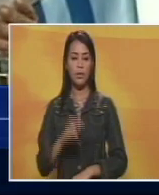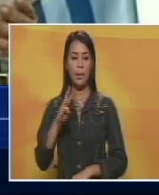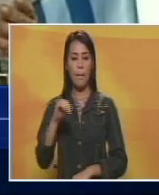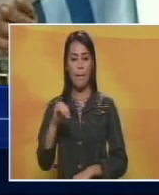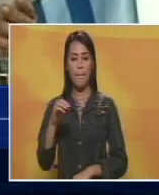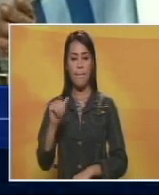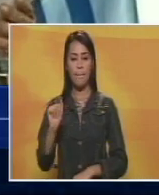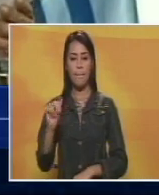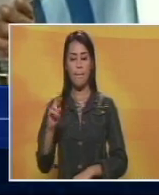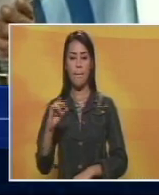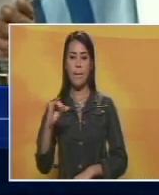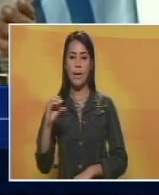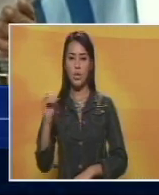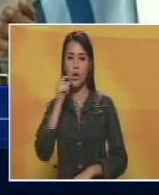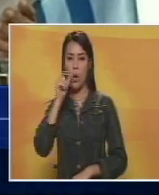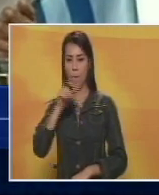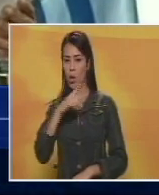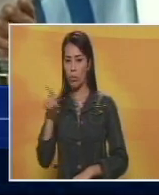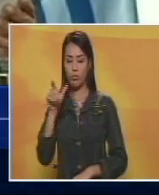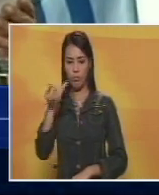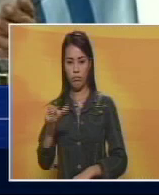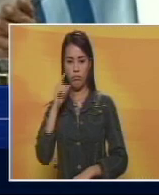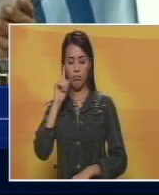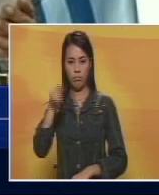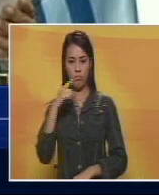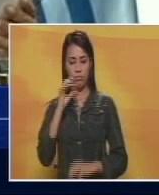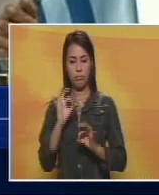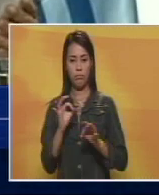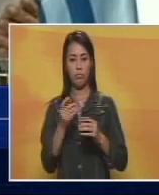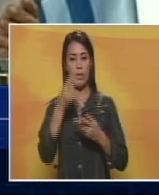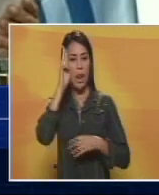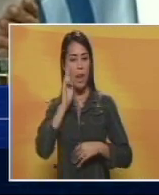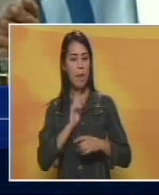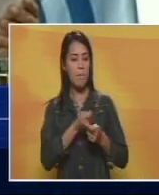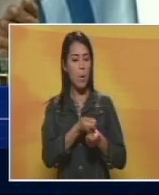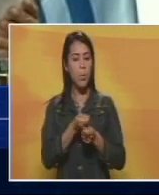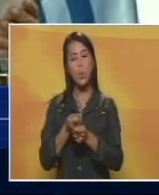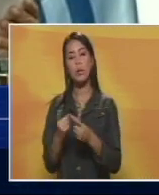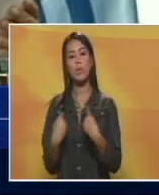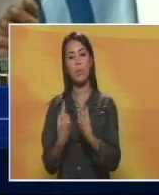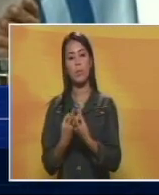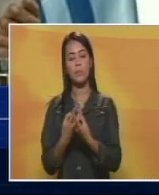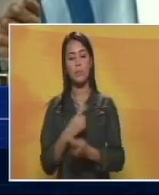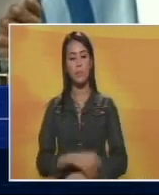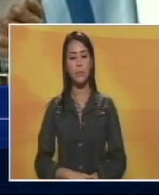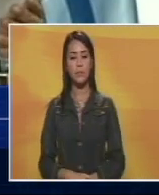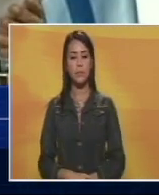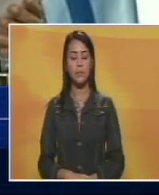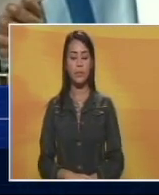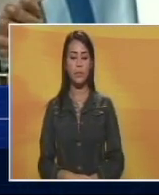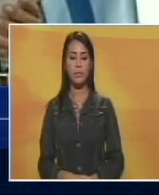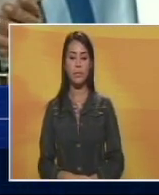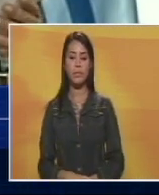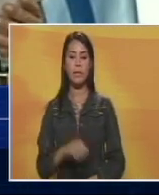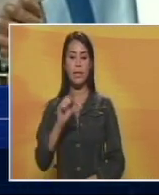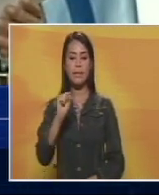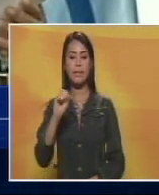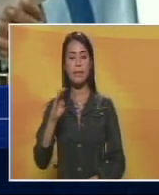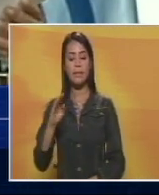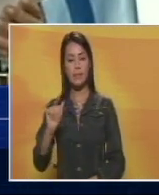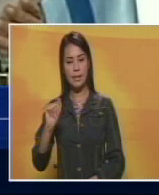Mario Crispín Villamizar Méndez, gerente de mantenimiento de flota de la División Boyacá. Samuel García,